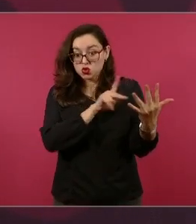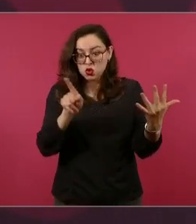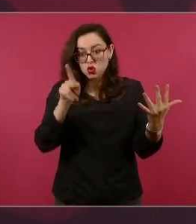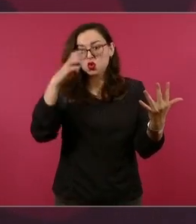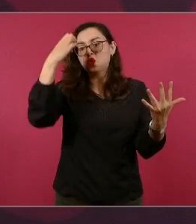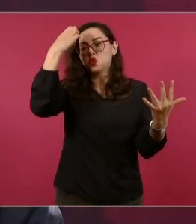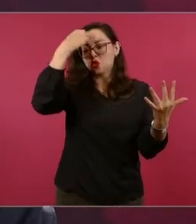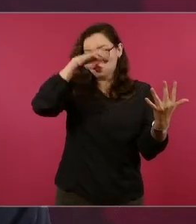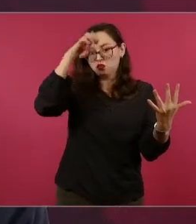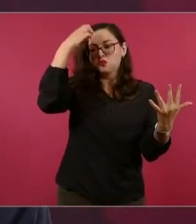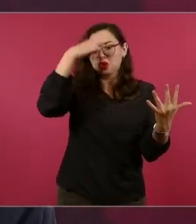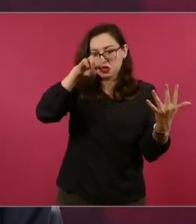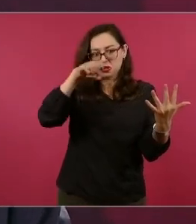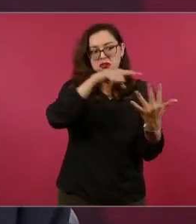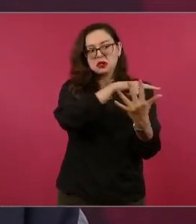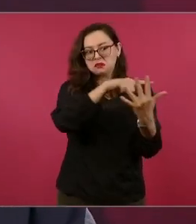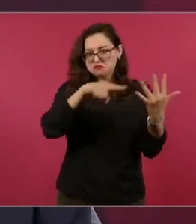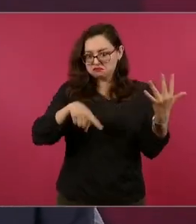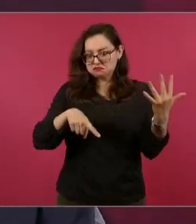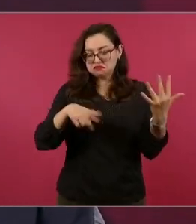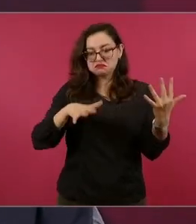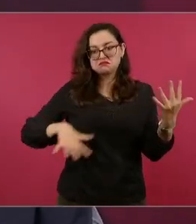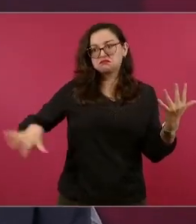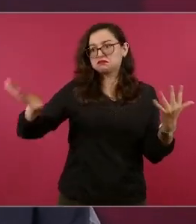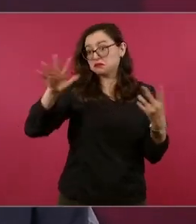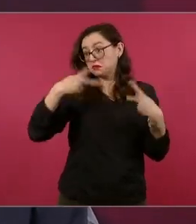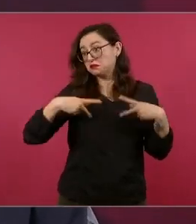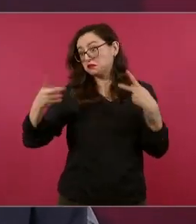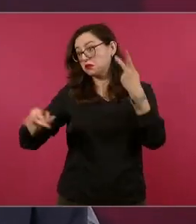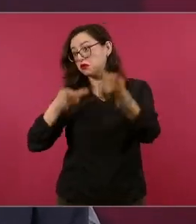la gente dice Claudia.